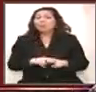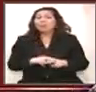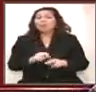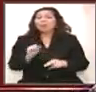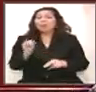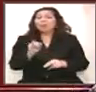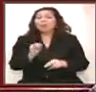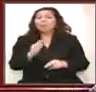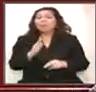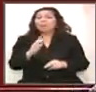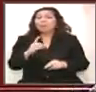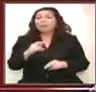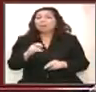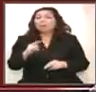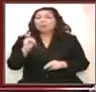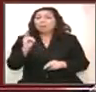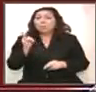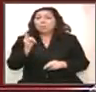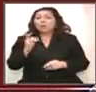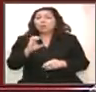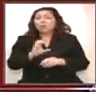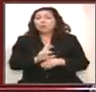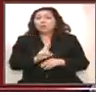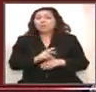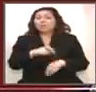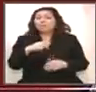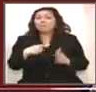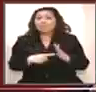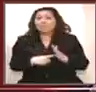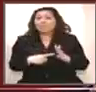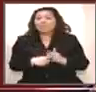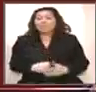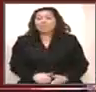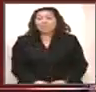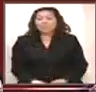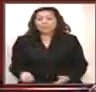Surinam, Barbados, Bermuda, Uruguay, Costa Rica o Paraguay.